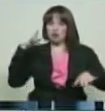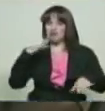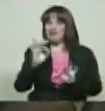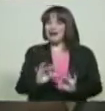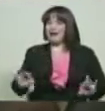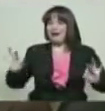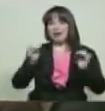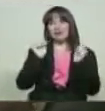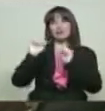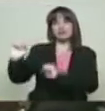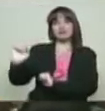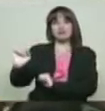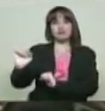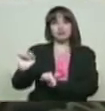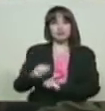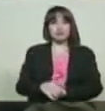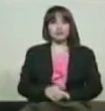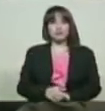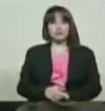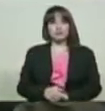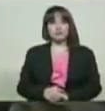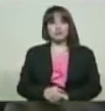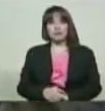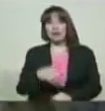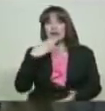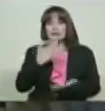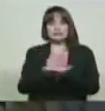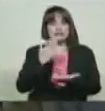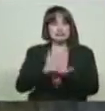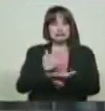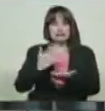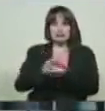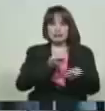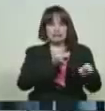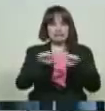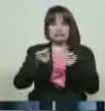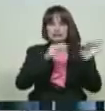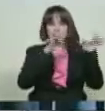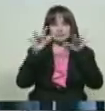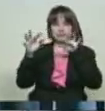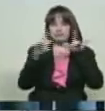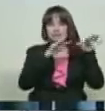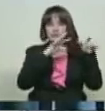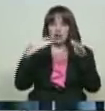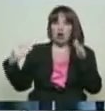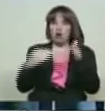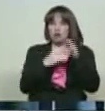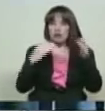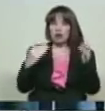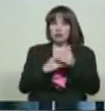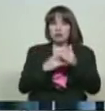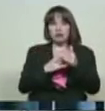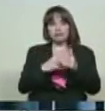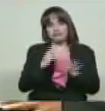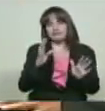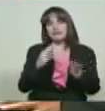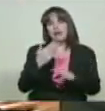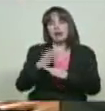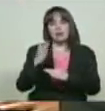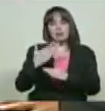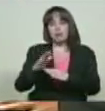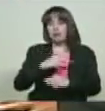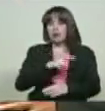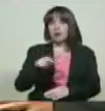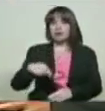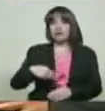nadie. Respecto a los constantes planes conspirativos en su contra, afirmó que confía en la moral y lealtad de la Fuerza